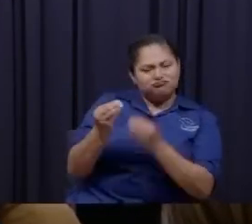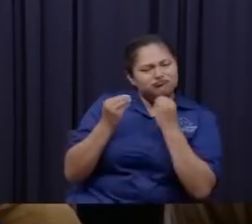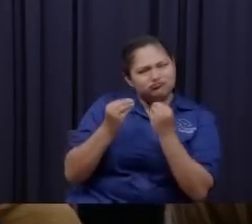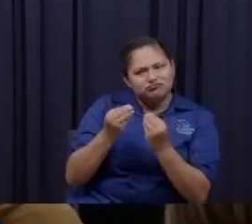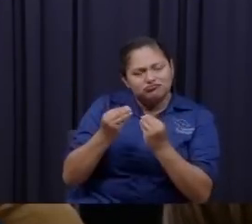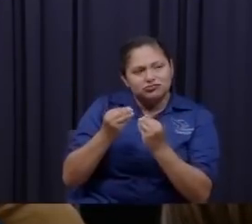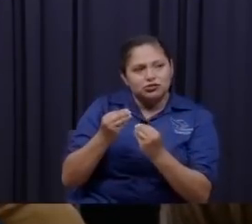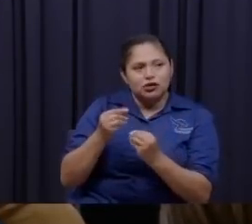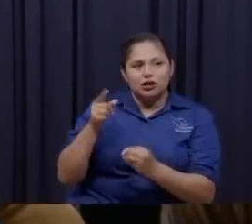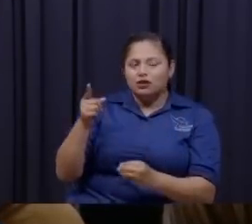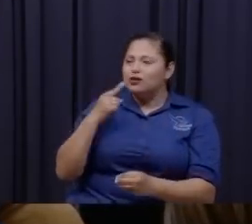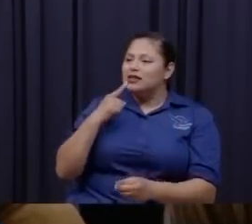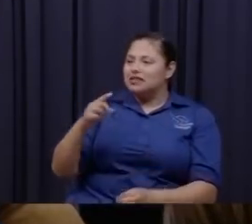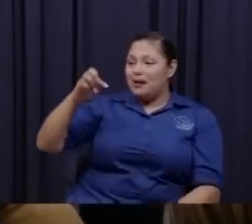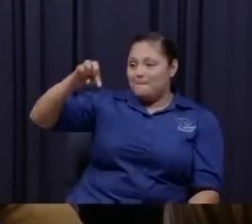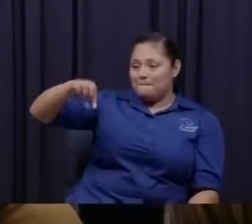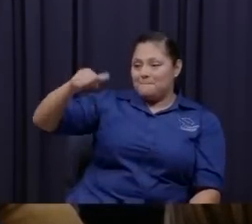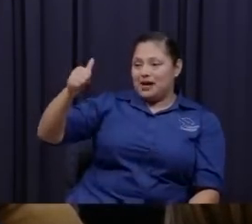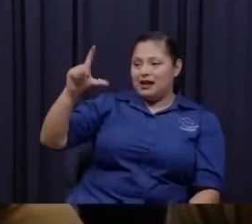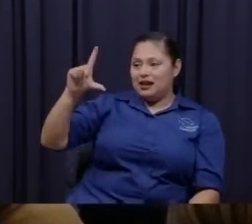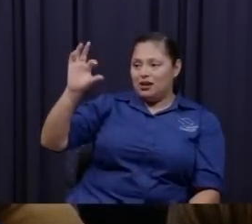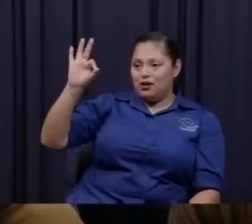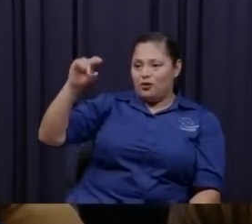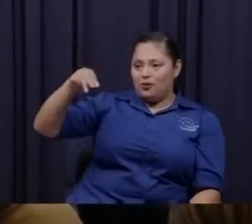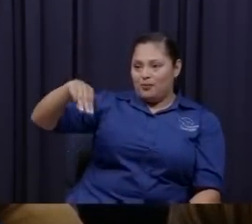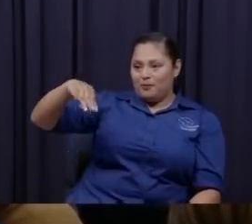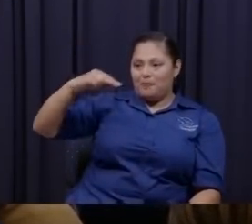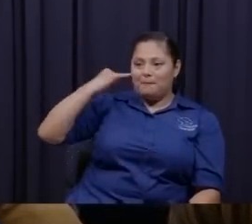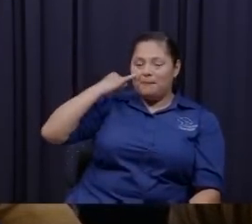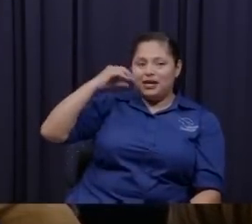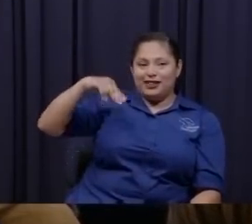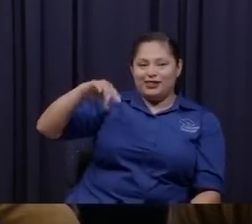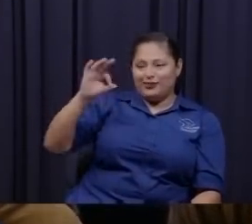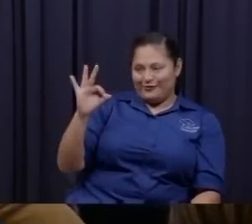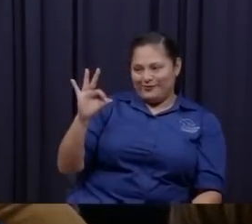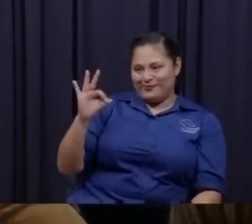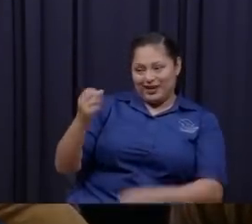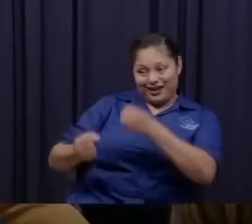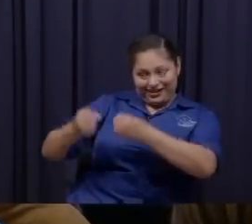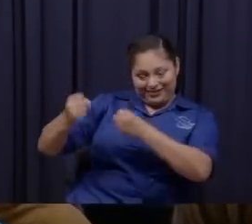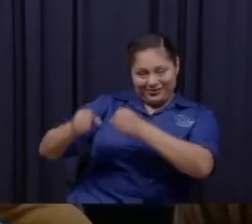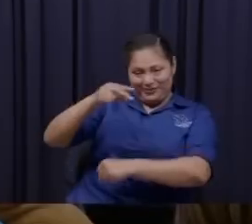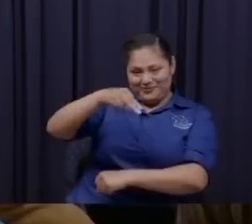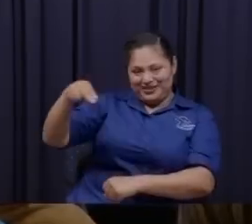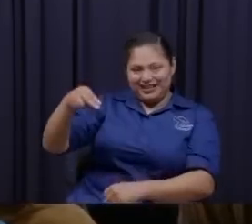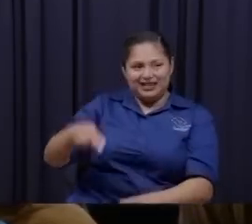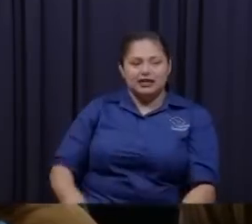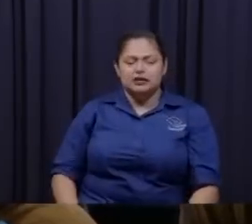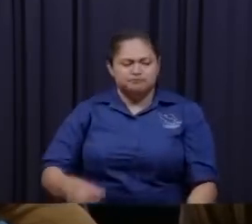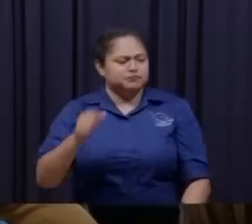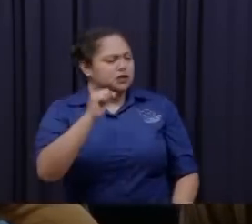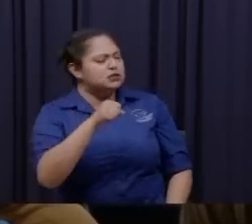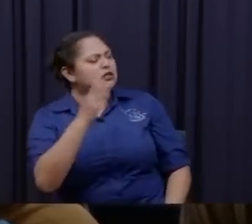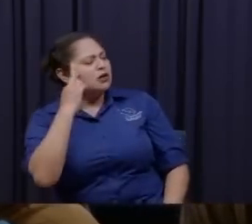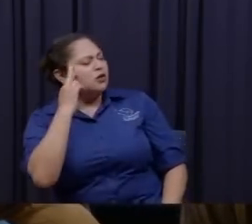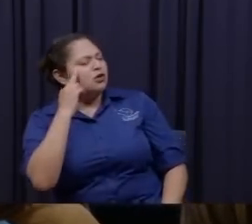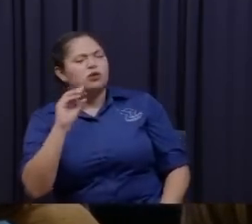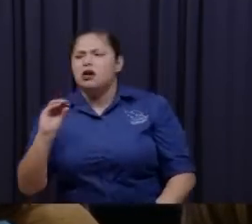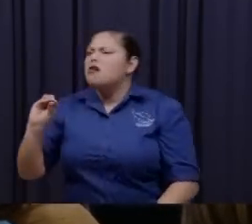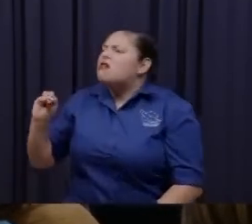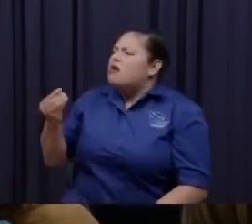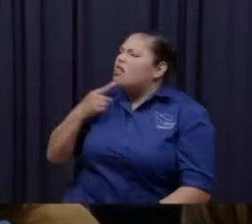y que le decía el palomino. Hasta nombre le ponía a su carro mi papá. Sí, ¿y qué me dijo?